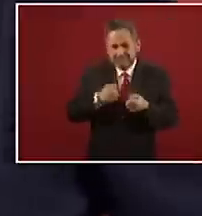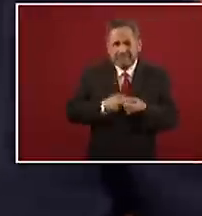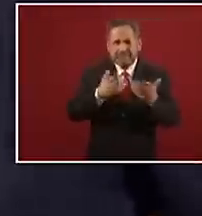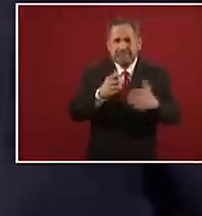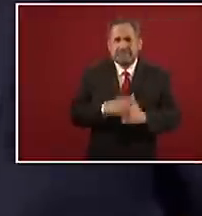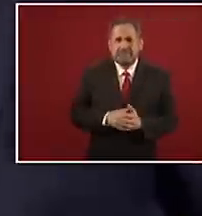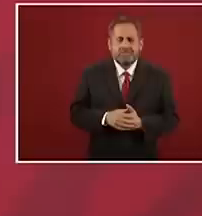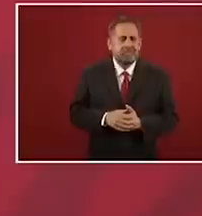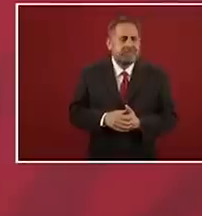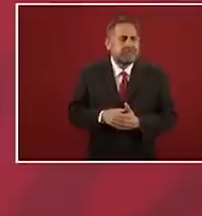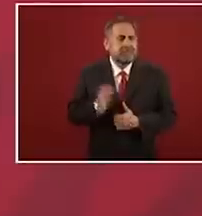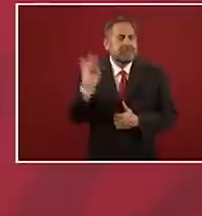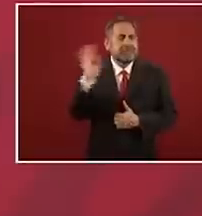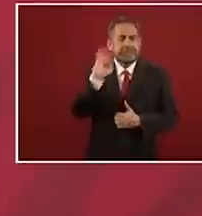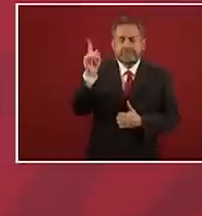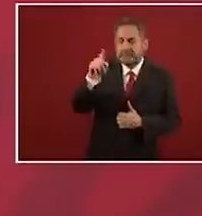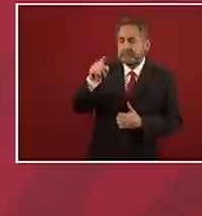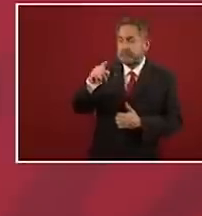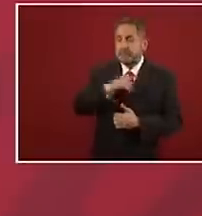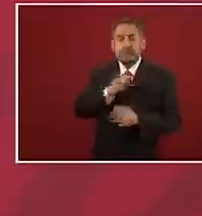muy aburrida la vida,